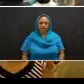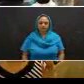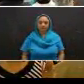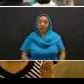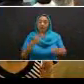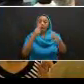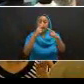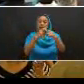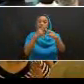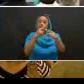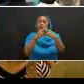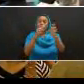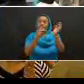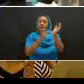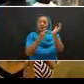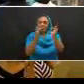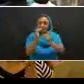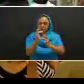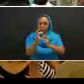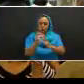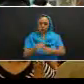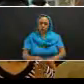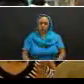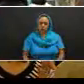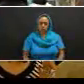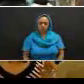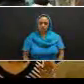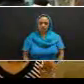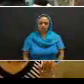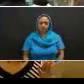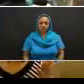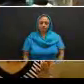En el nombre poderoso de Jesús,